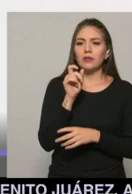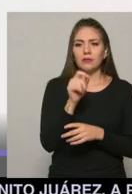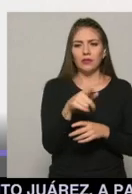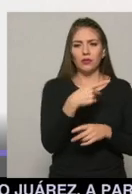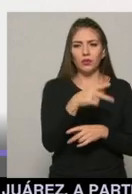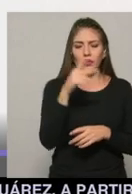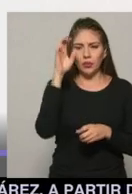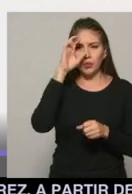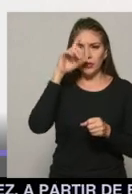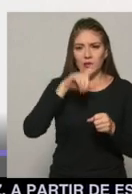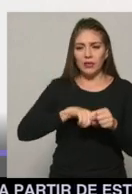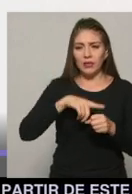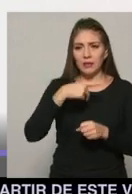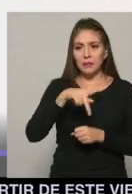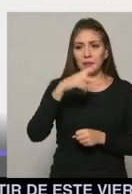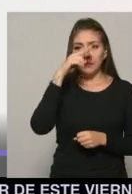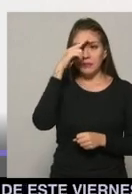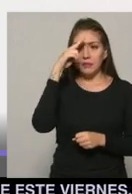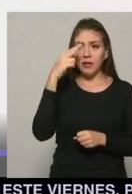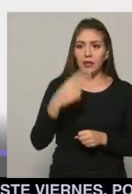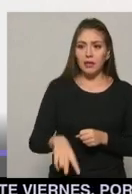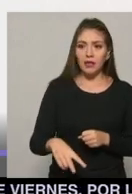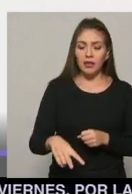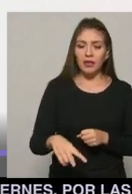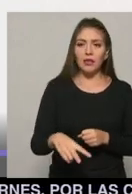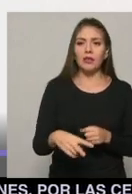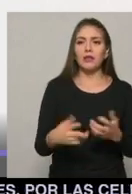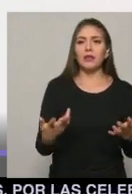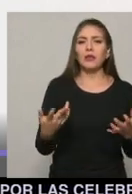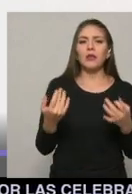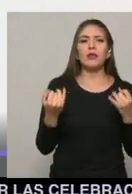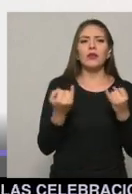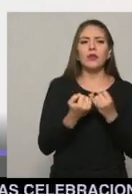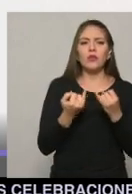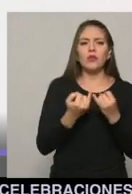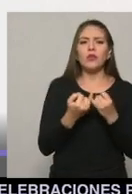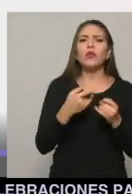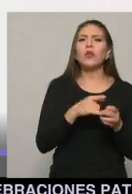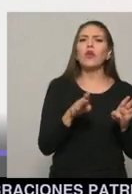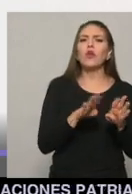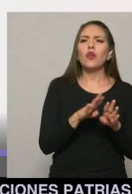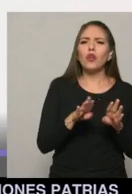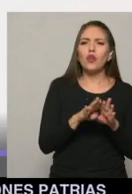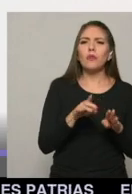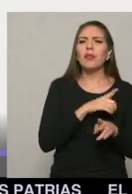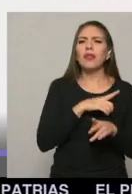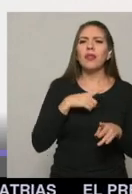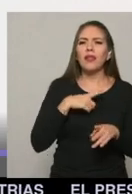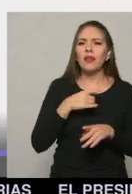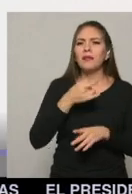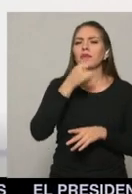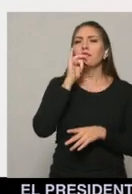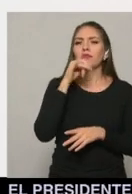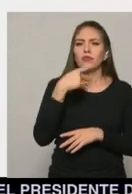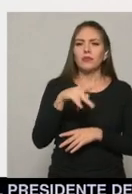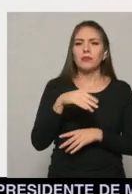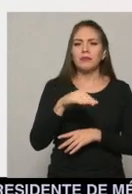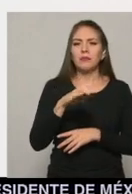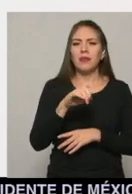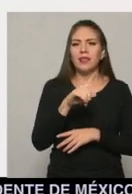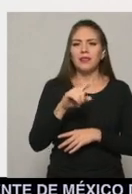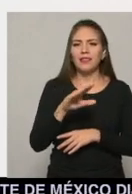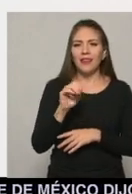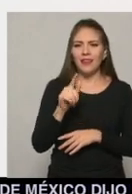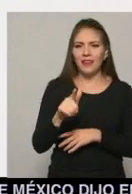que también sepan, sobre todo el consumo de cómo debe degustarse un mezcal, por ejemplo. A ver, ¿cómo?